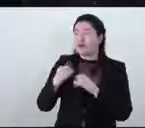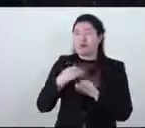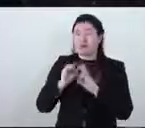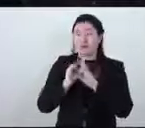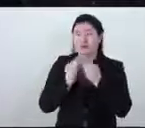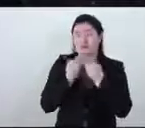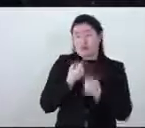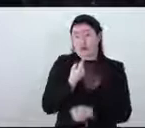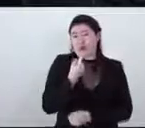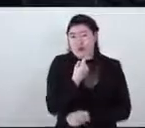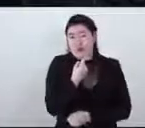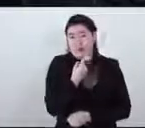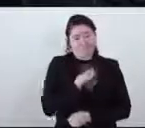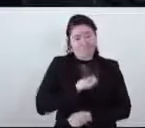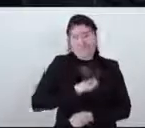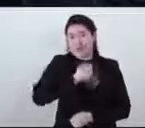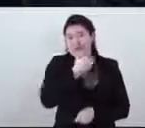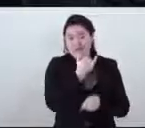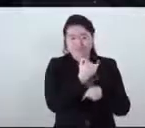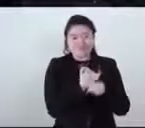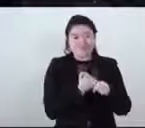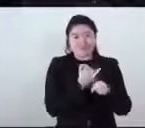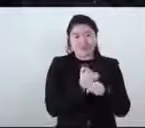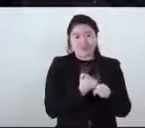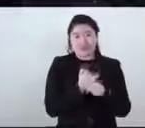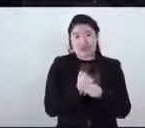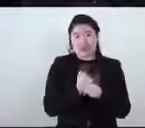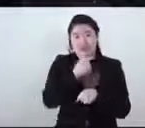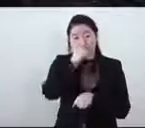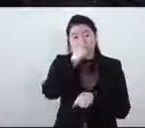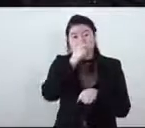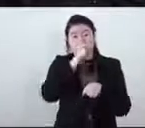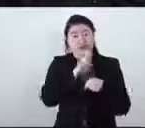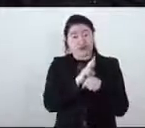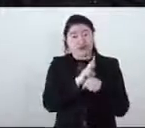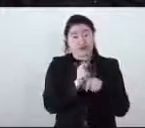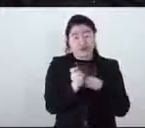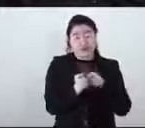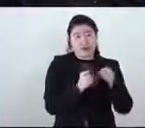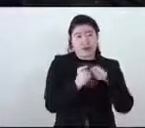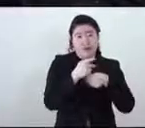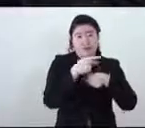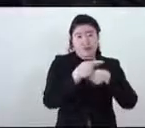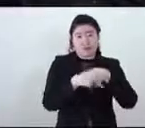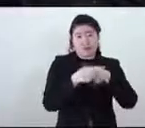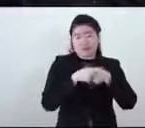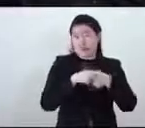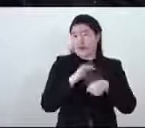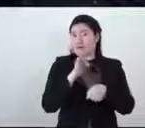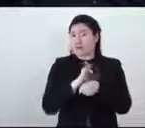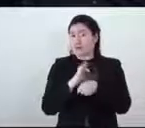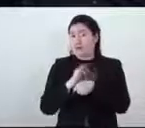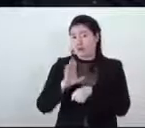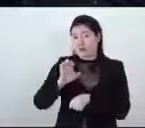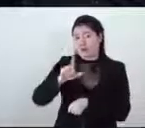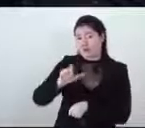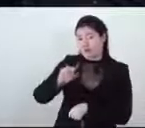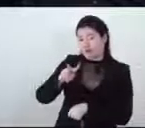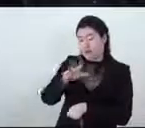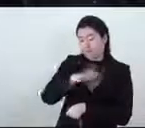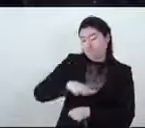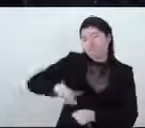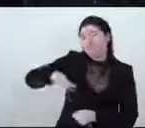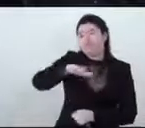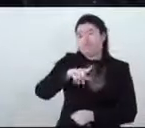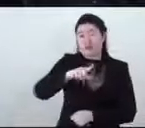empresa DNB, que está contratada por la Secretaría de Gestión Integral de Riesgos y Protección Civil del Gobierno de la